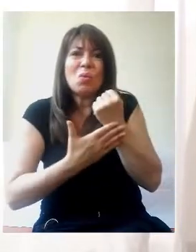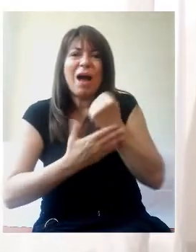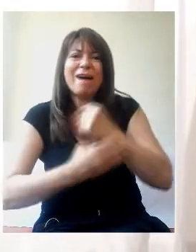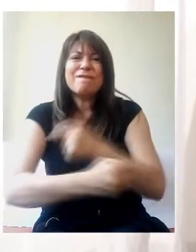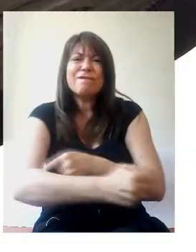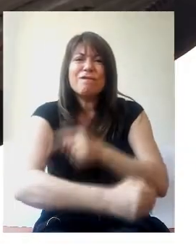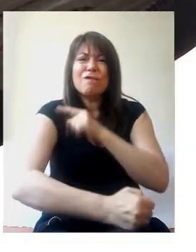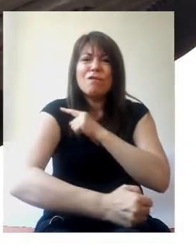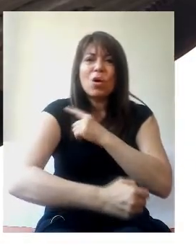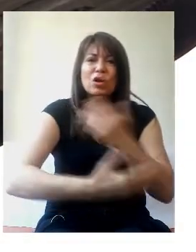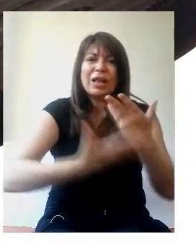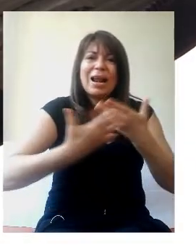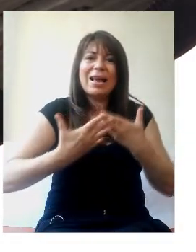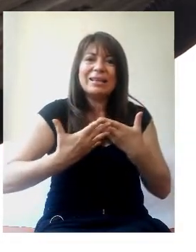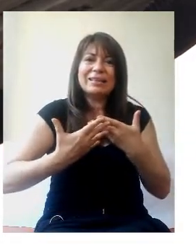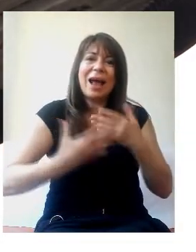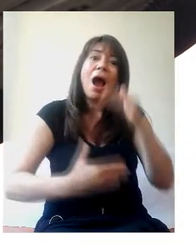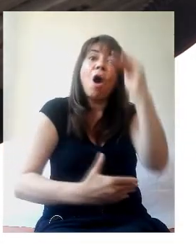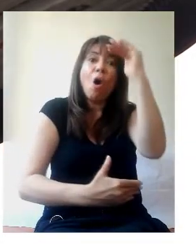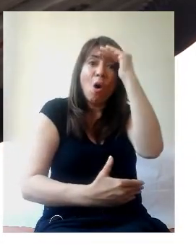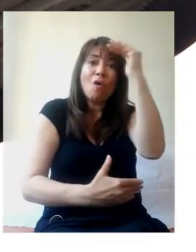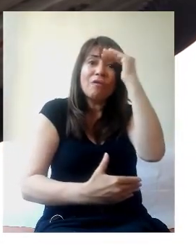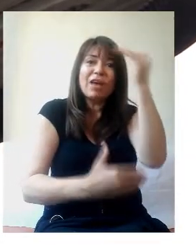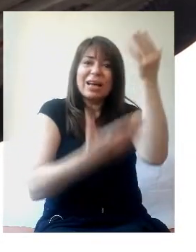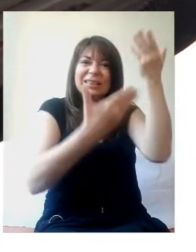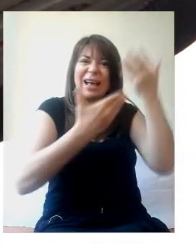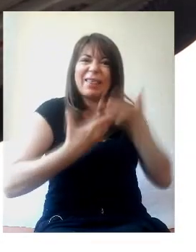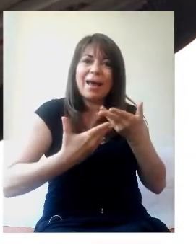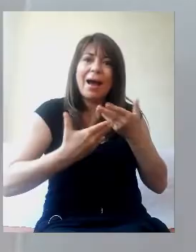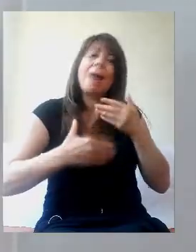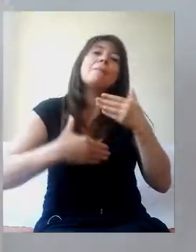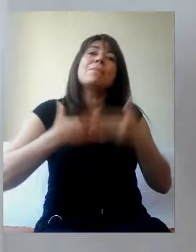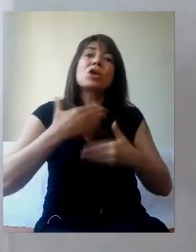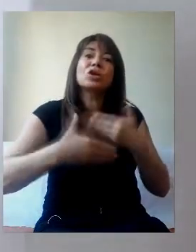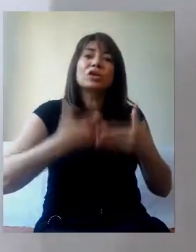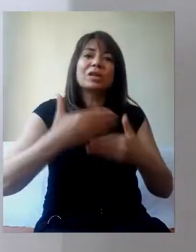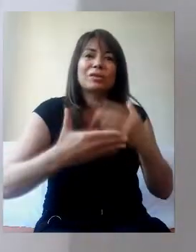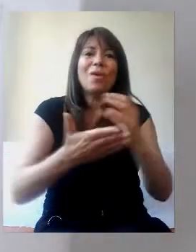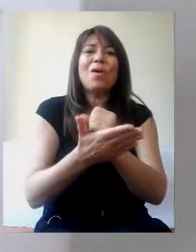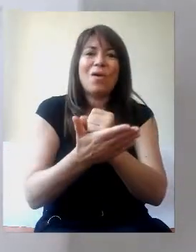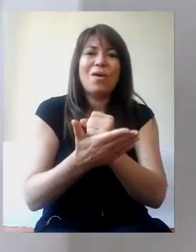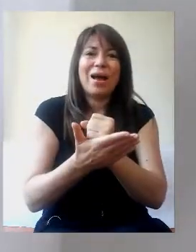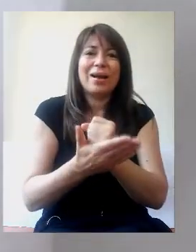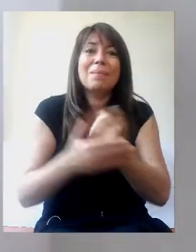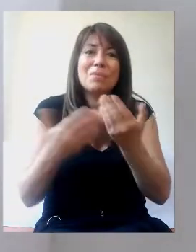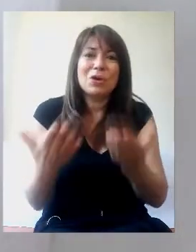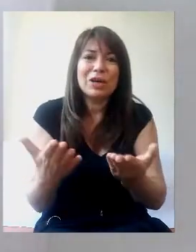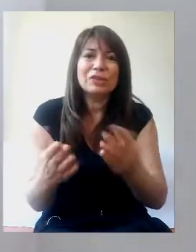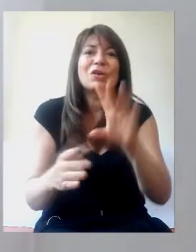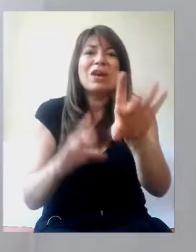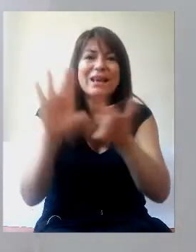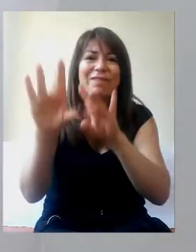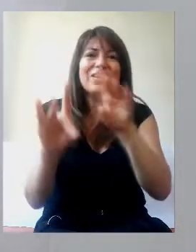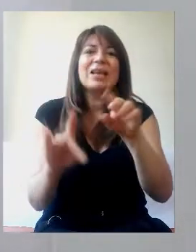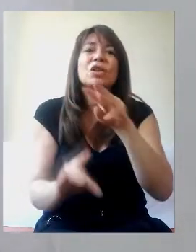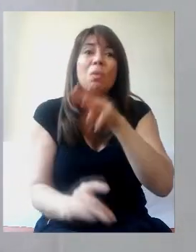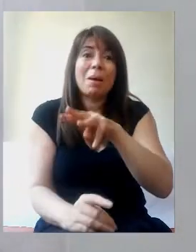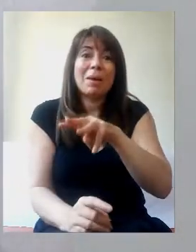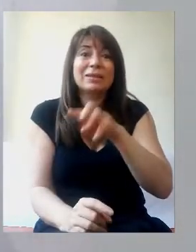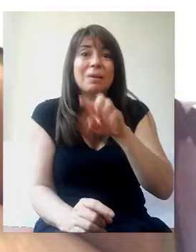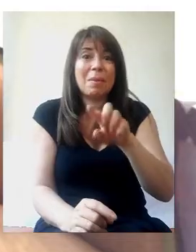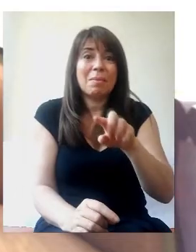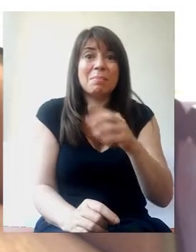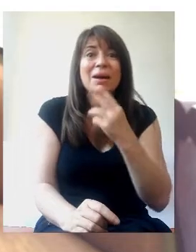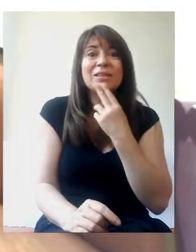ayuda, te da la fortaleza, la confianza para llevar este proceso a cabo. Por eso yo invito a las mamás